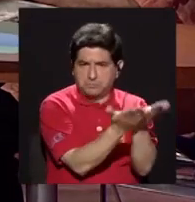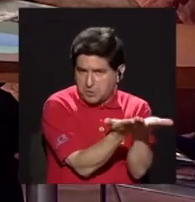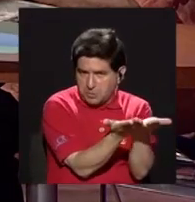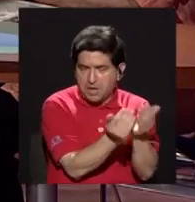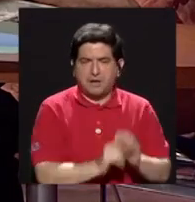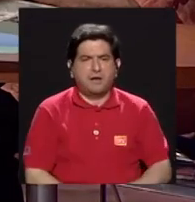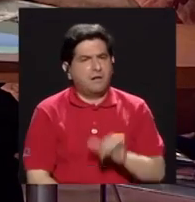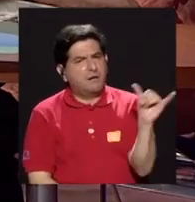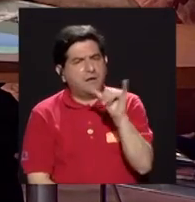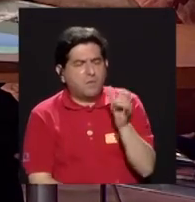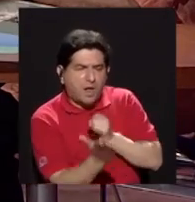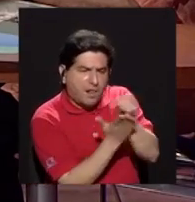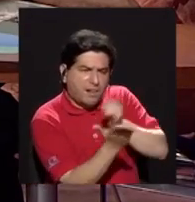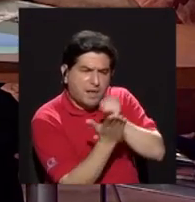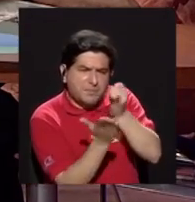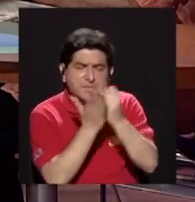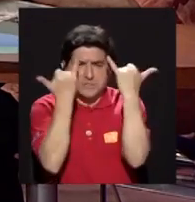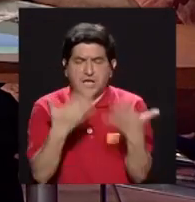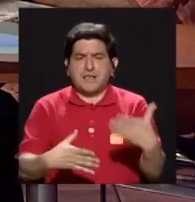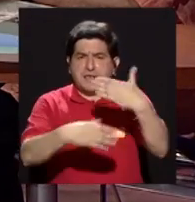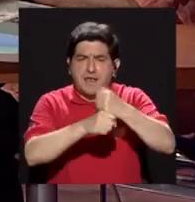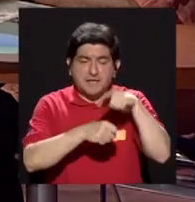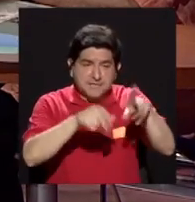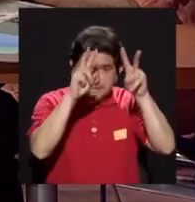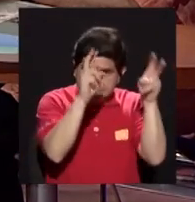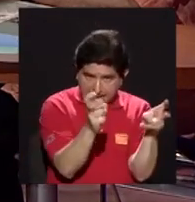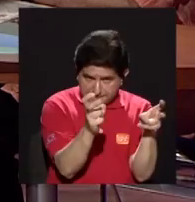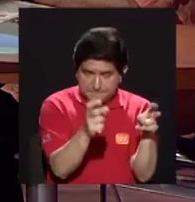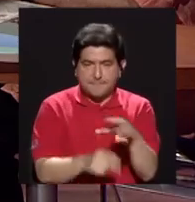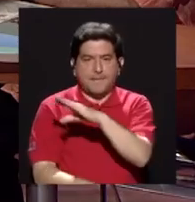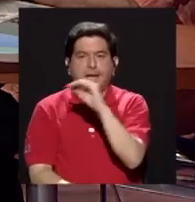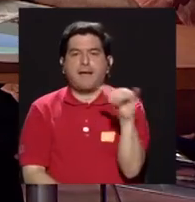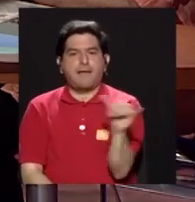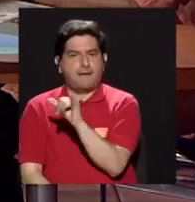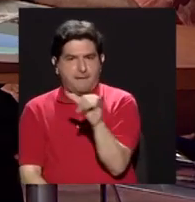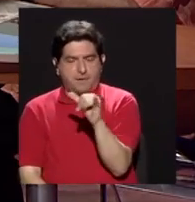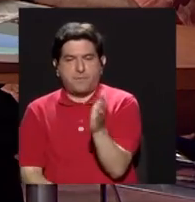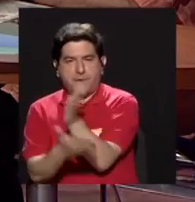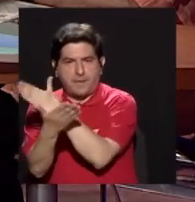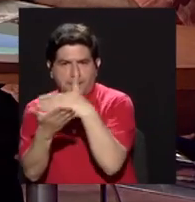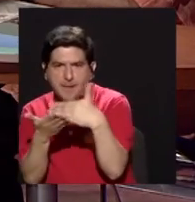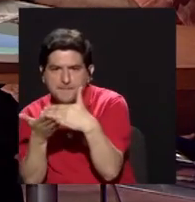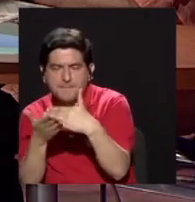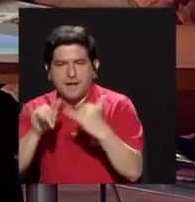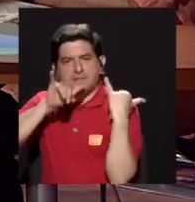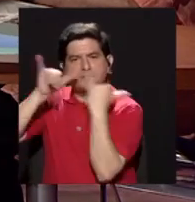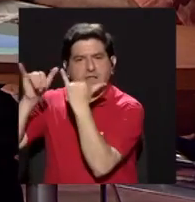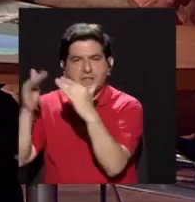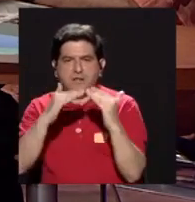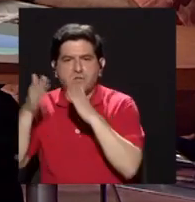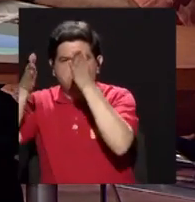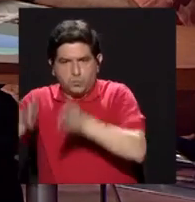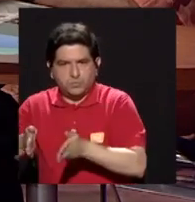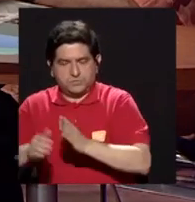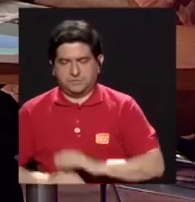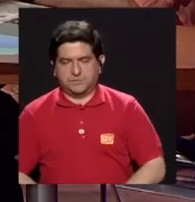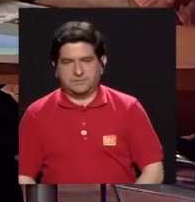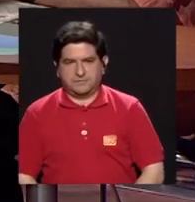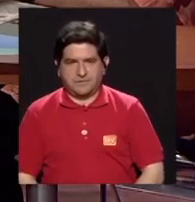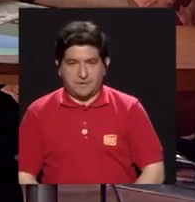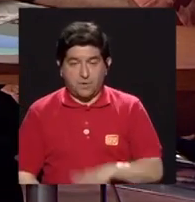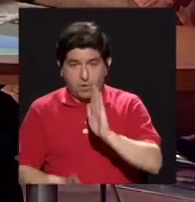sobre investigaciones que ya se han hecho sobre esta temática y también la parte de denuncia ciudadana entonces es un